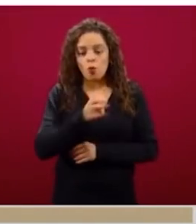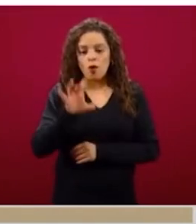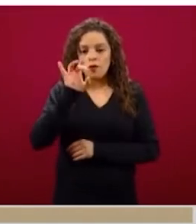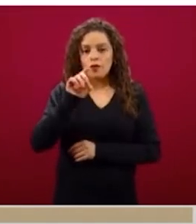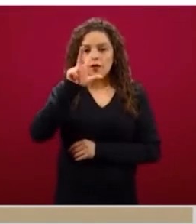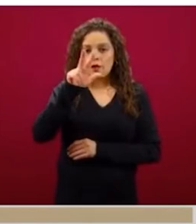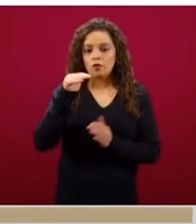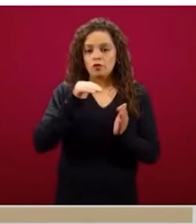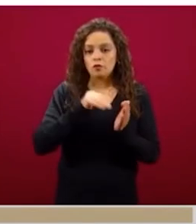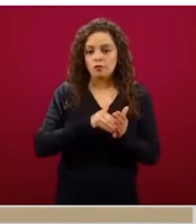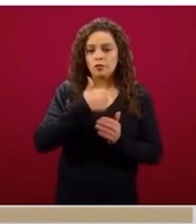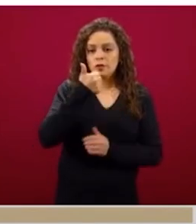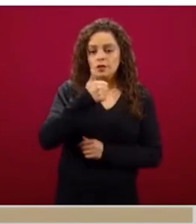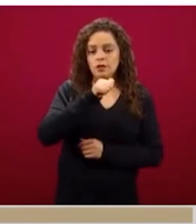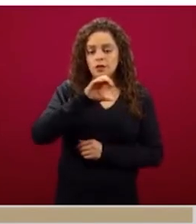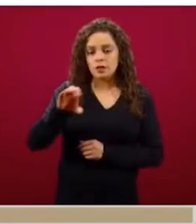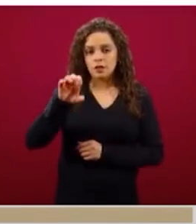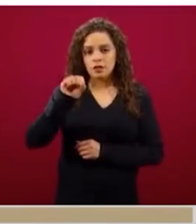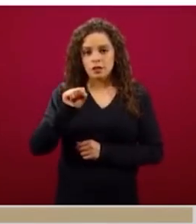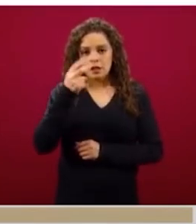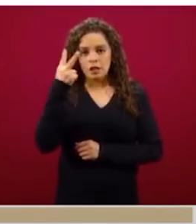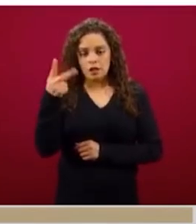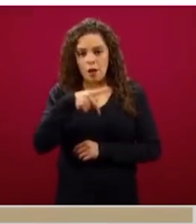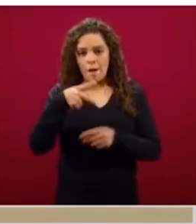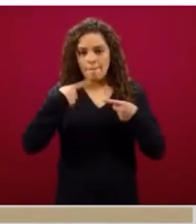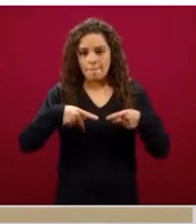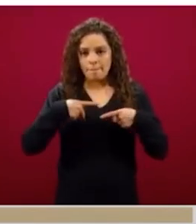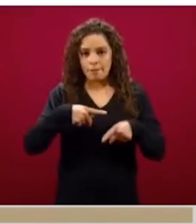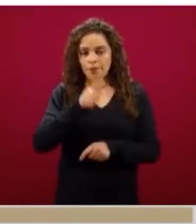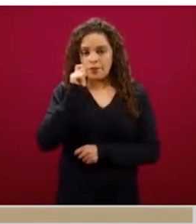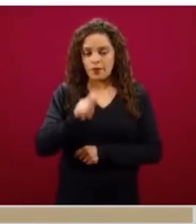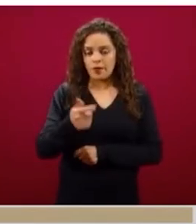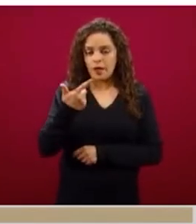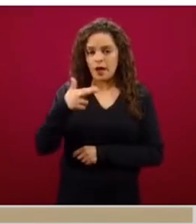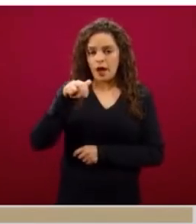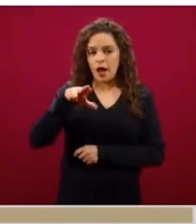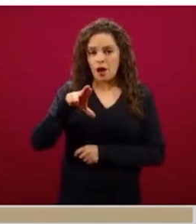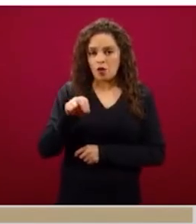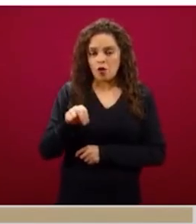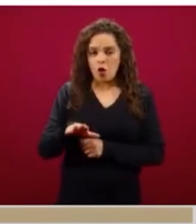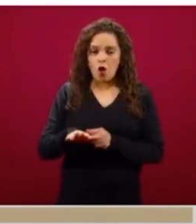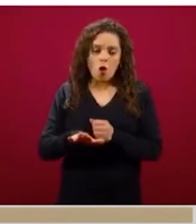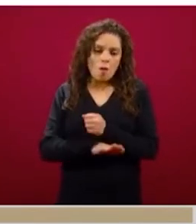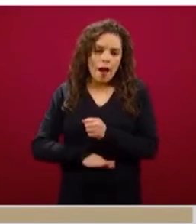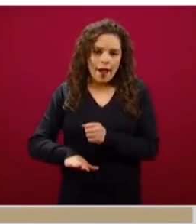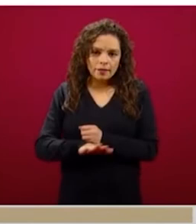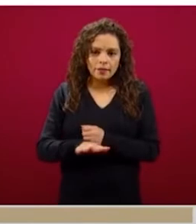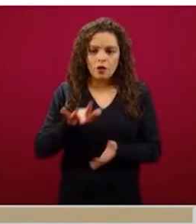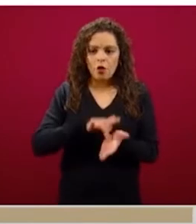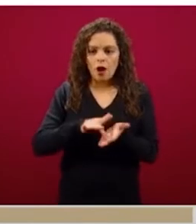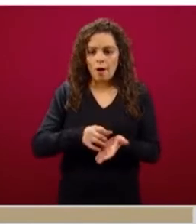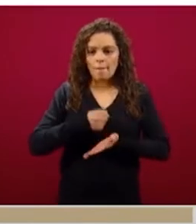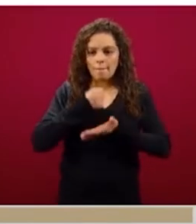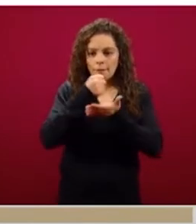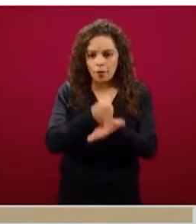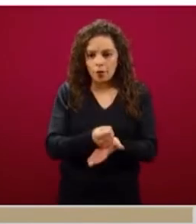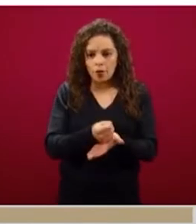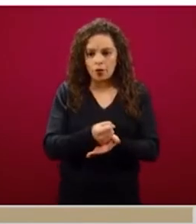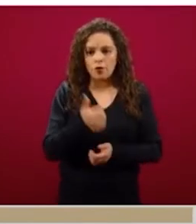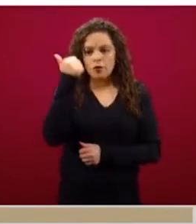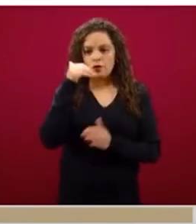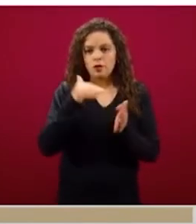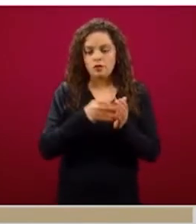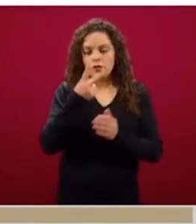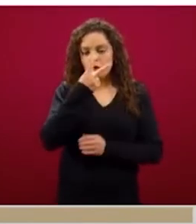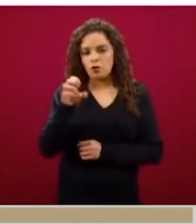662 productores de granos básicos con un apoyo de 6 mil 265 millones de pesos